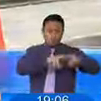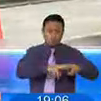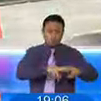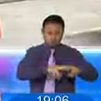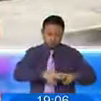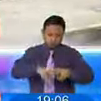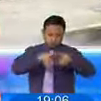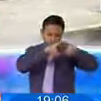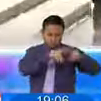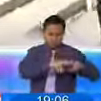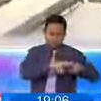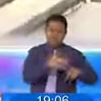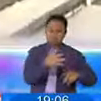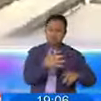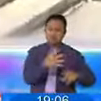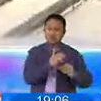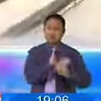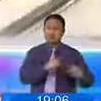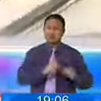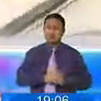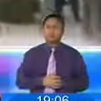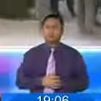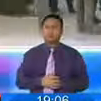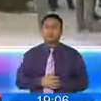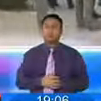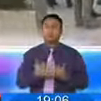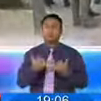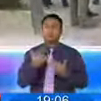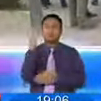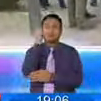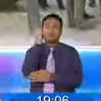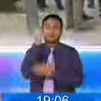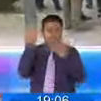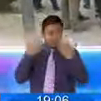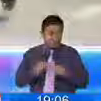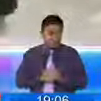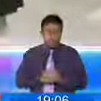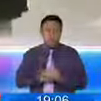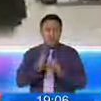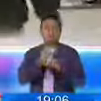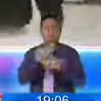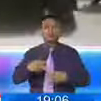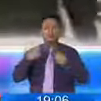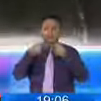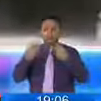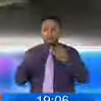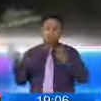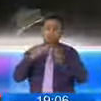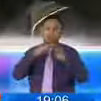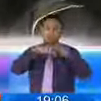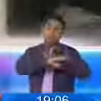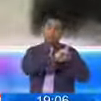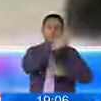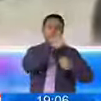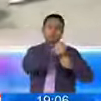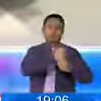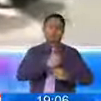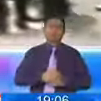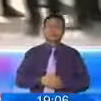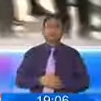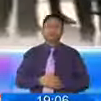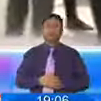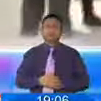la existencia de algún artefacto explosivo. Anulada la emergencia, los funcionarios públicos se reincorporaron a sus